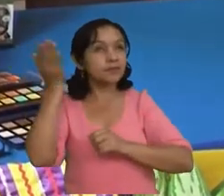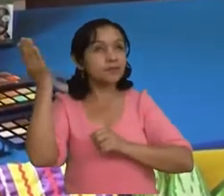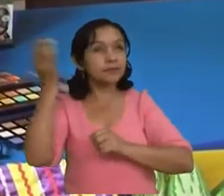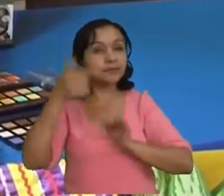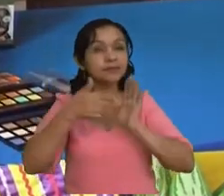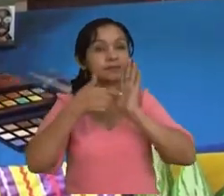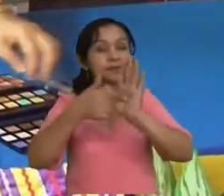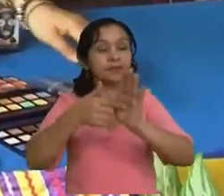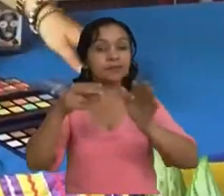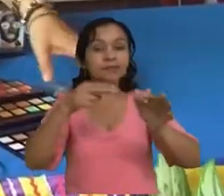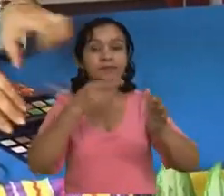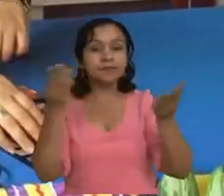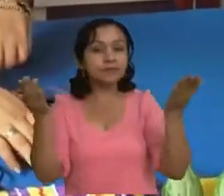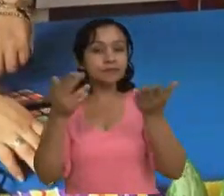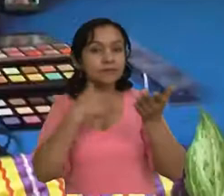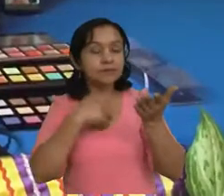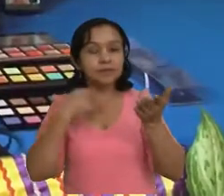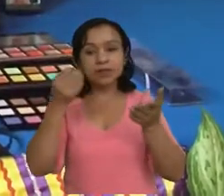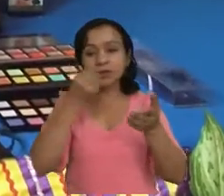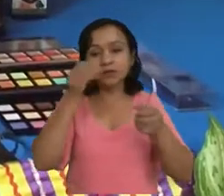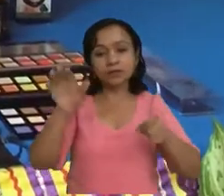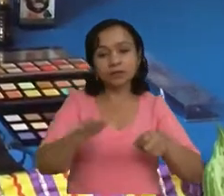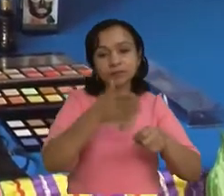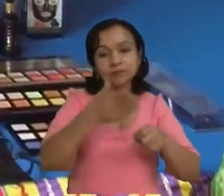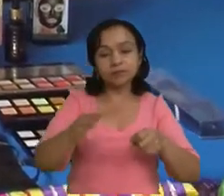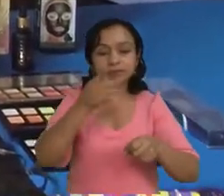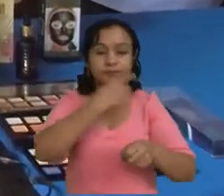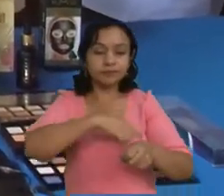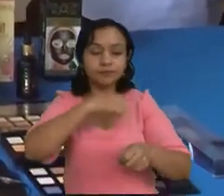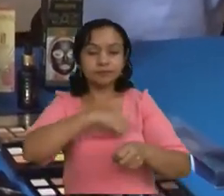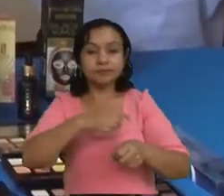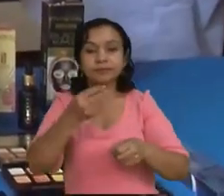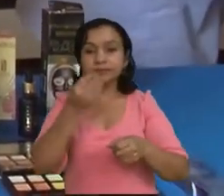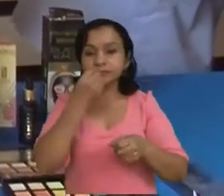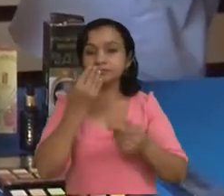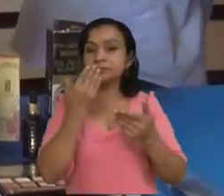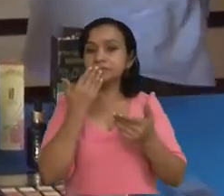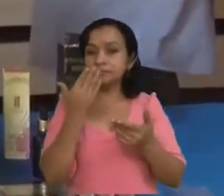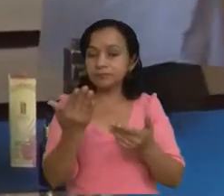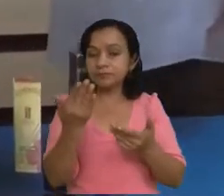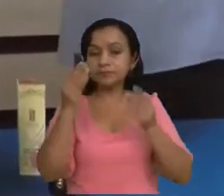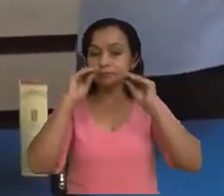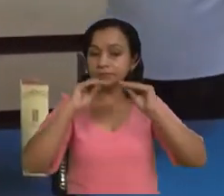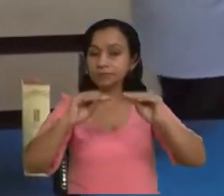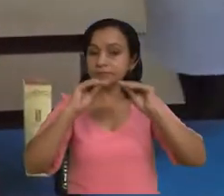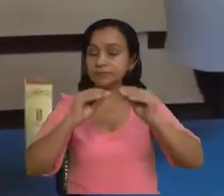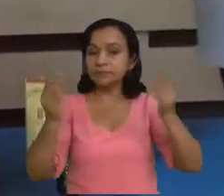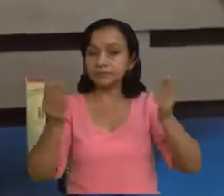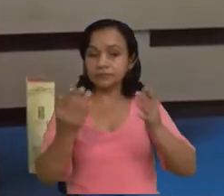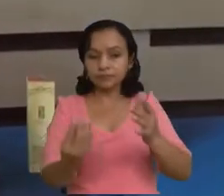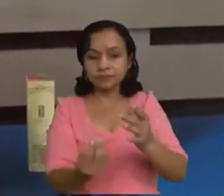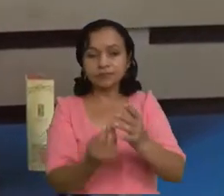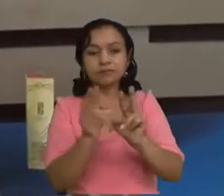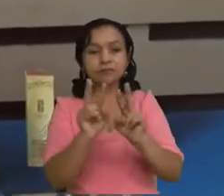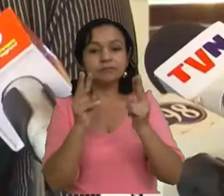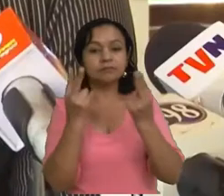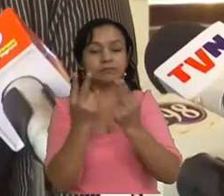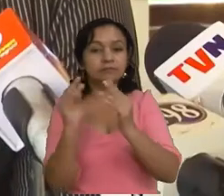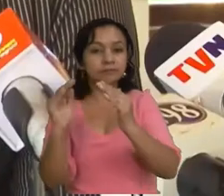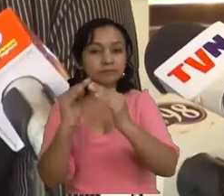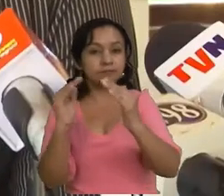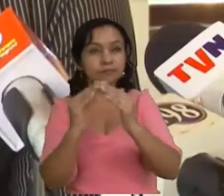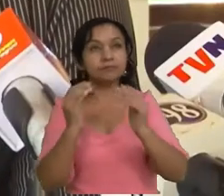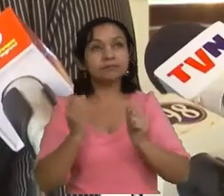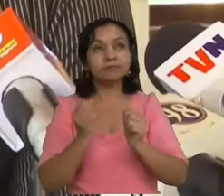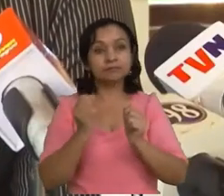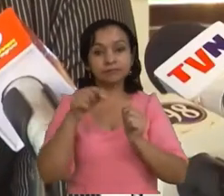se brindan sobre cómo elaborar comida y merienda escolar nutritiva y saludable. También enseñarán cómo cultivar hortalizas en el hogar. Durante